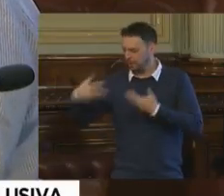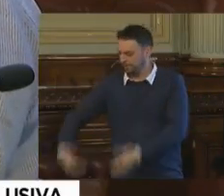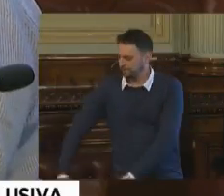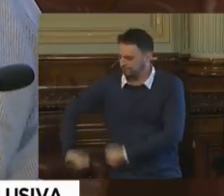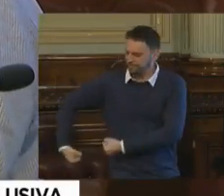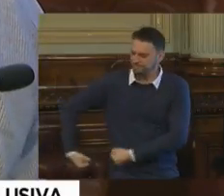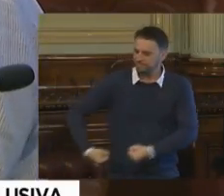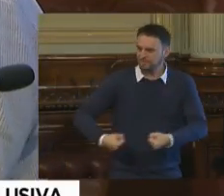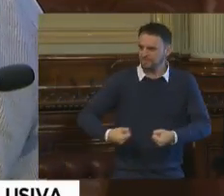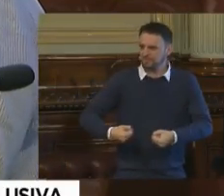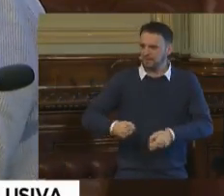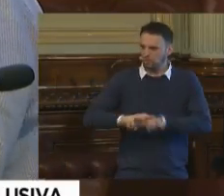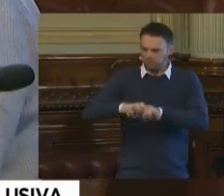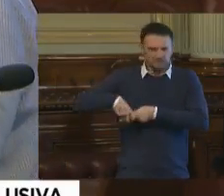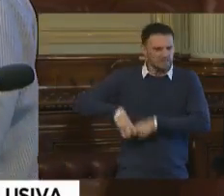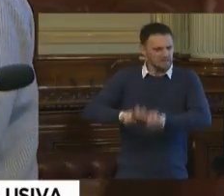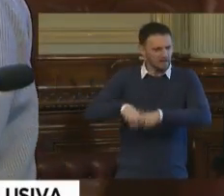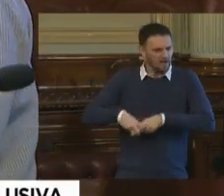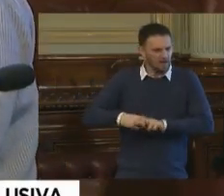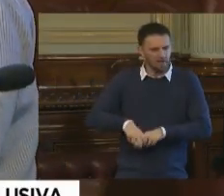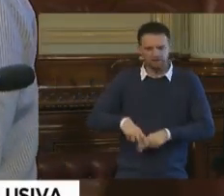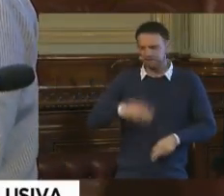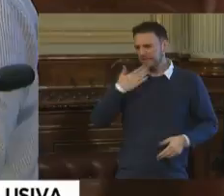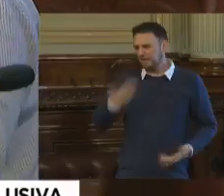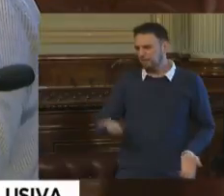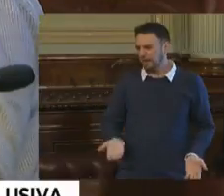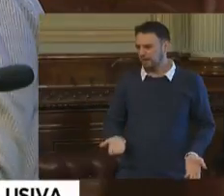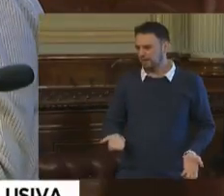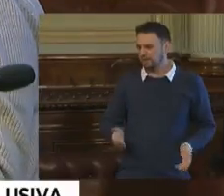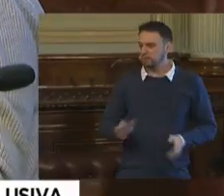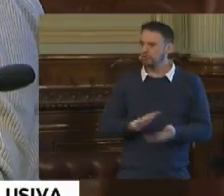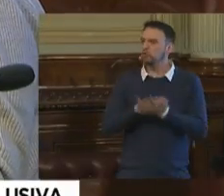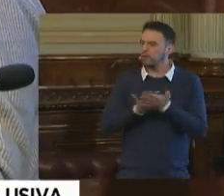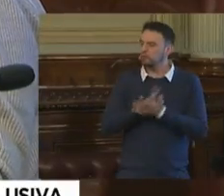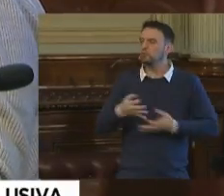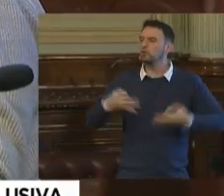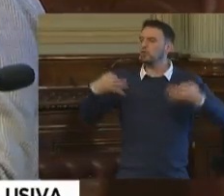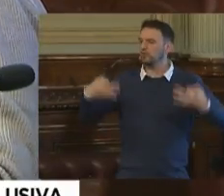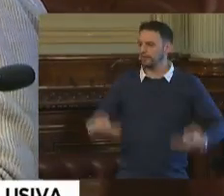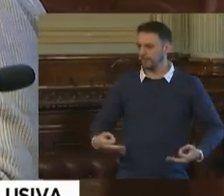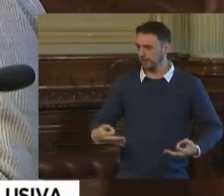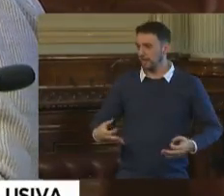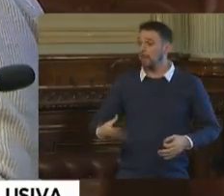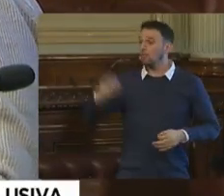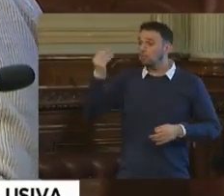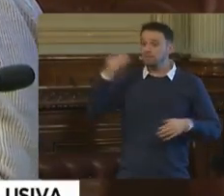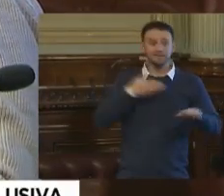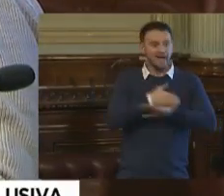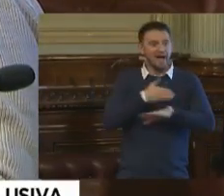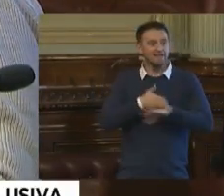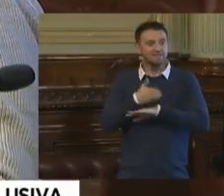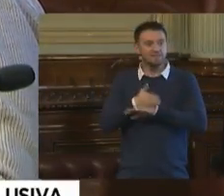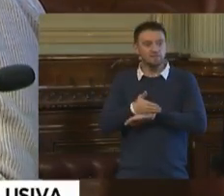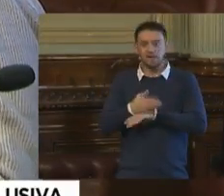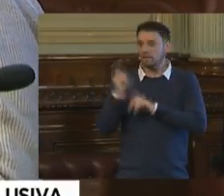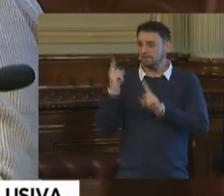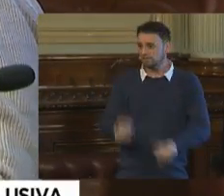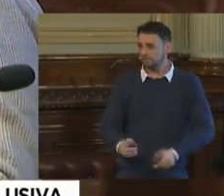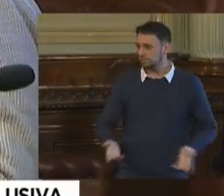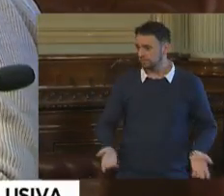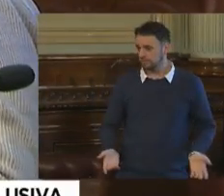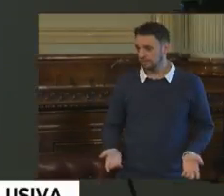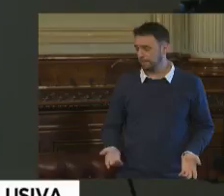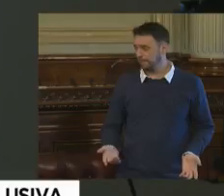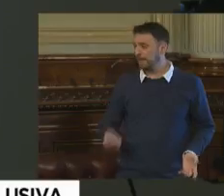algo que sea precario o algo que hoy esté y mañana no esté por qué la accesibilidad es permanente